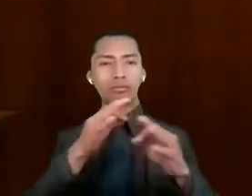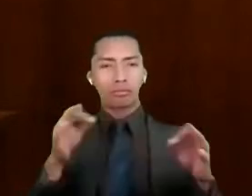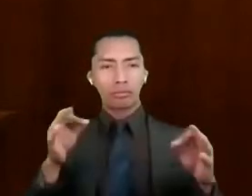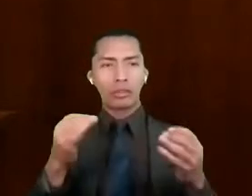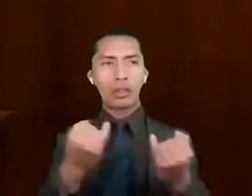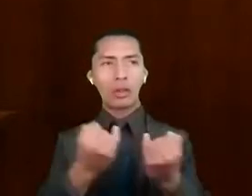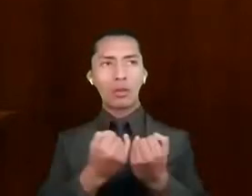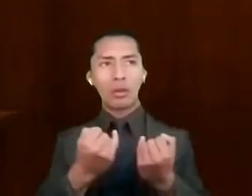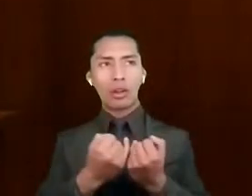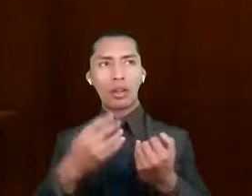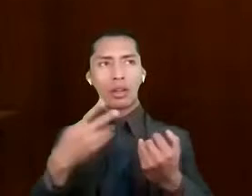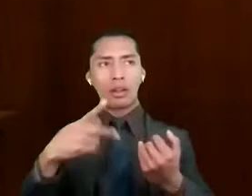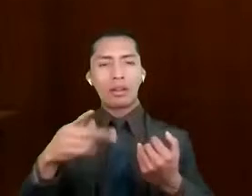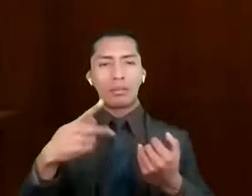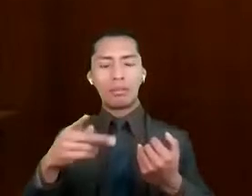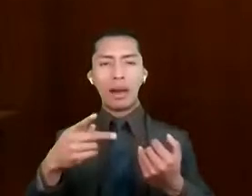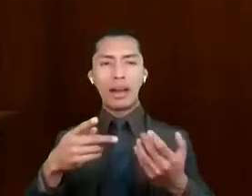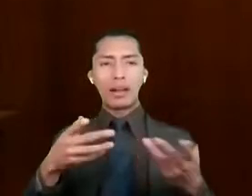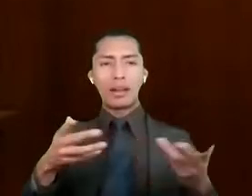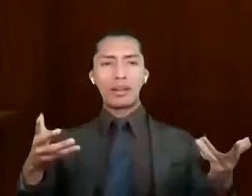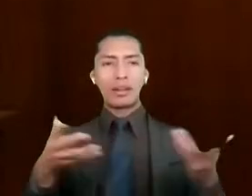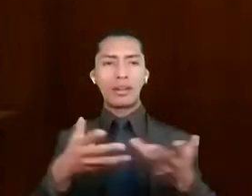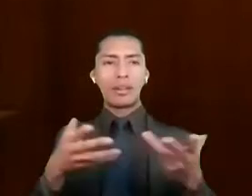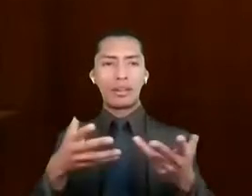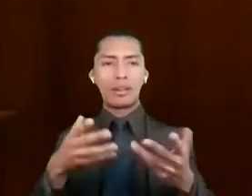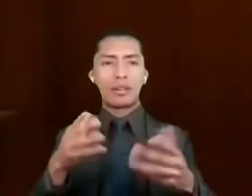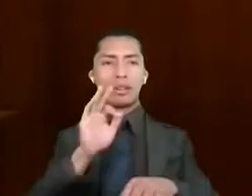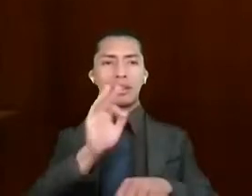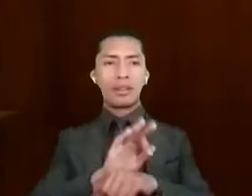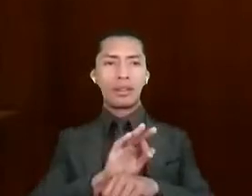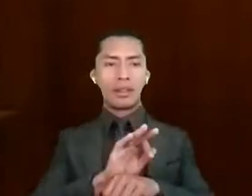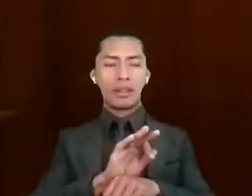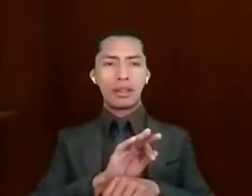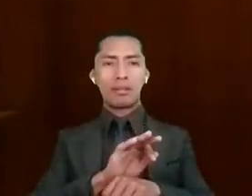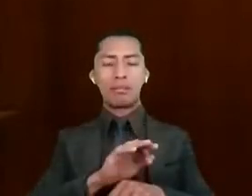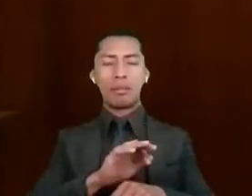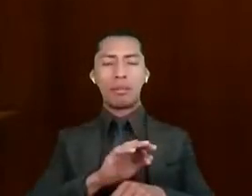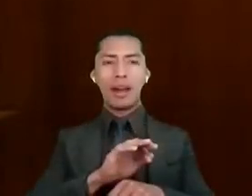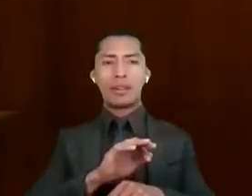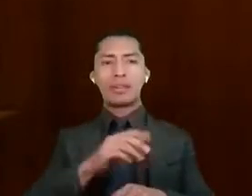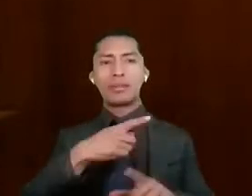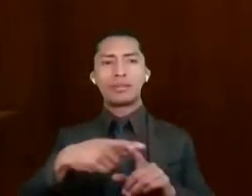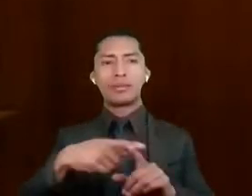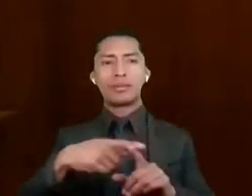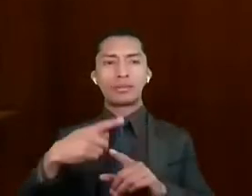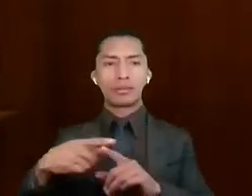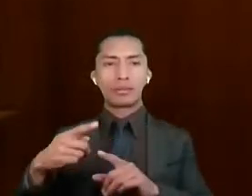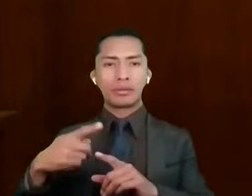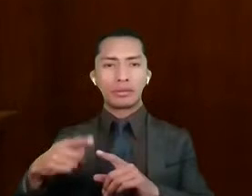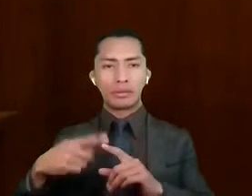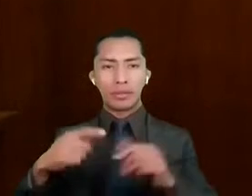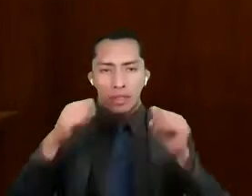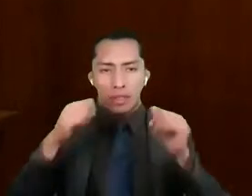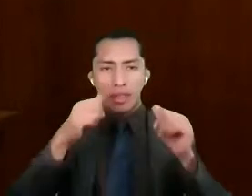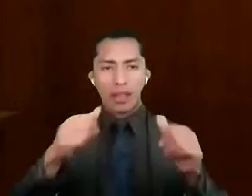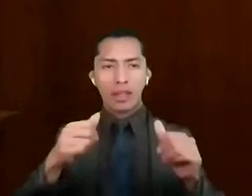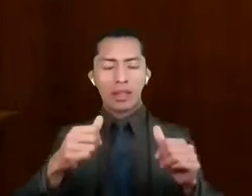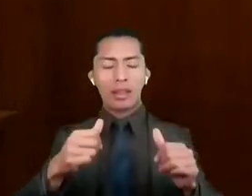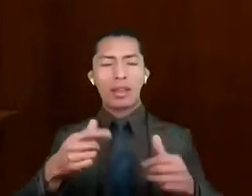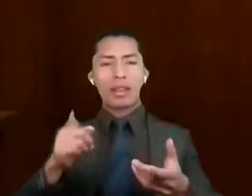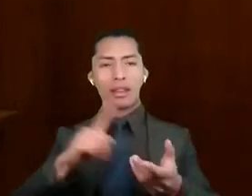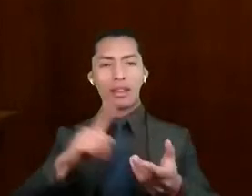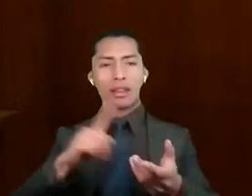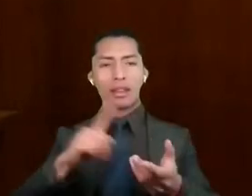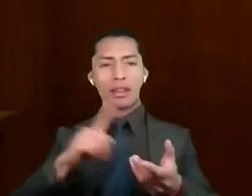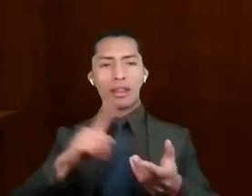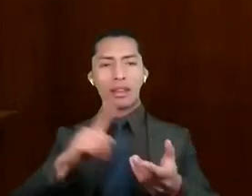beneficio para el pueblo, que está más allá la diferencia que se pueda tener primero entre los niveles de gobierno o entre el